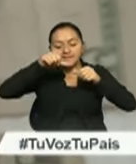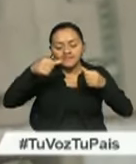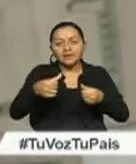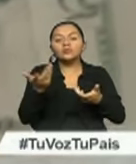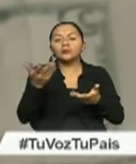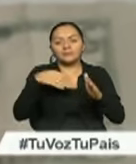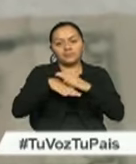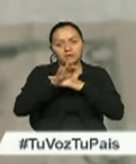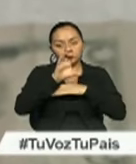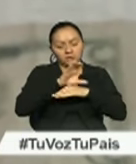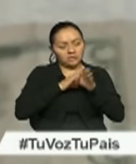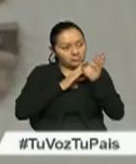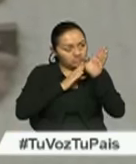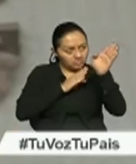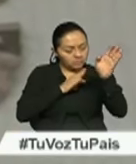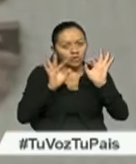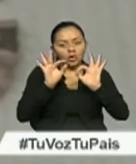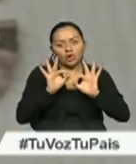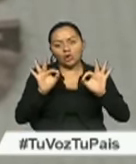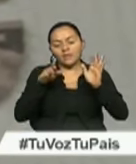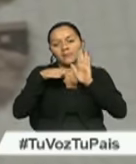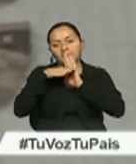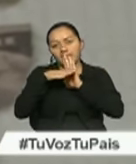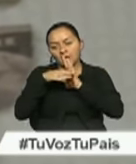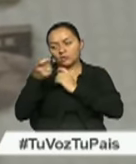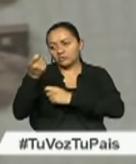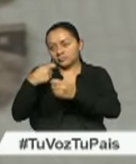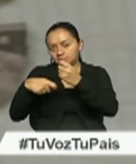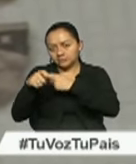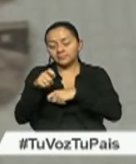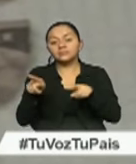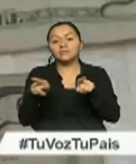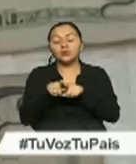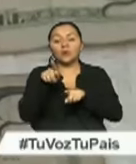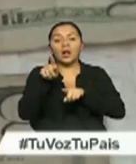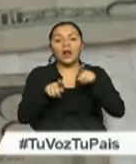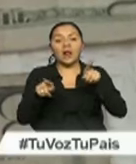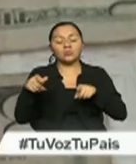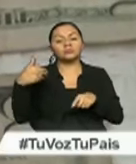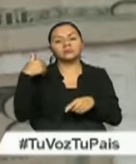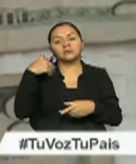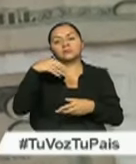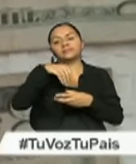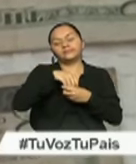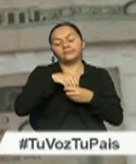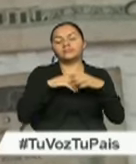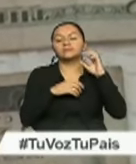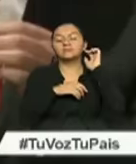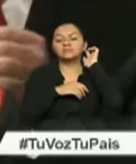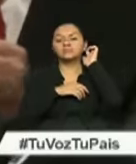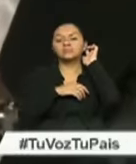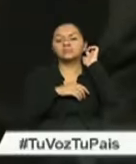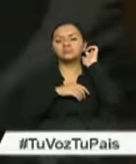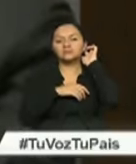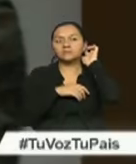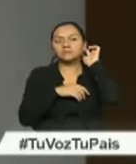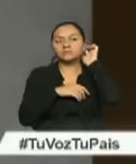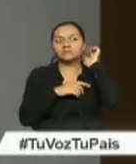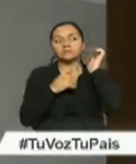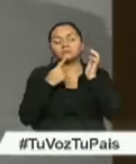Banco Central y del Sistema Financiero Nacional, al igual que aquellos que se encuentren en estas condiciones. Por